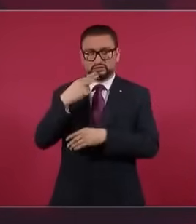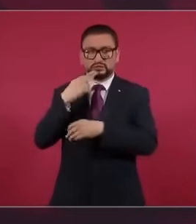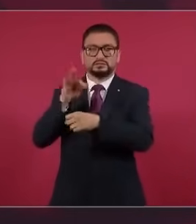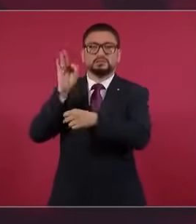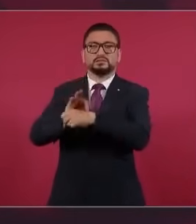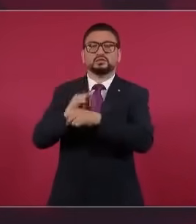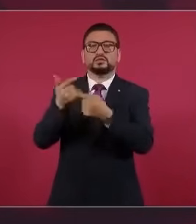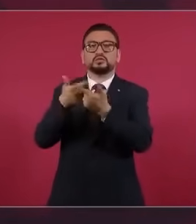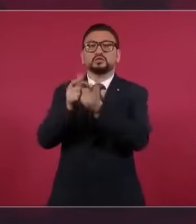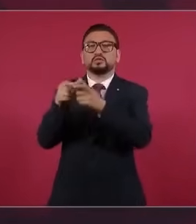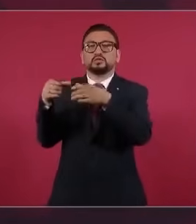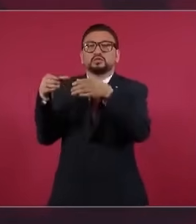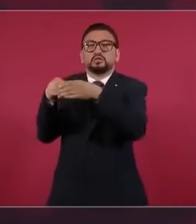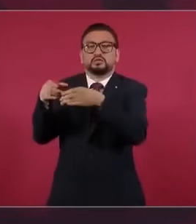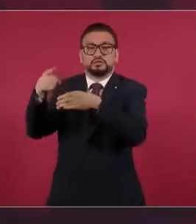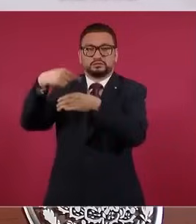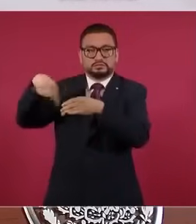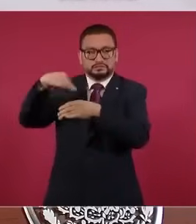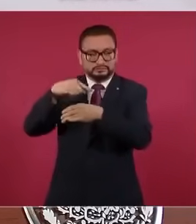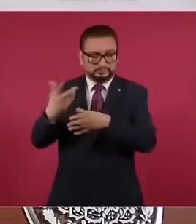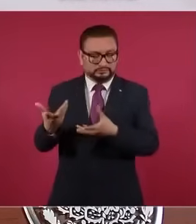beneficio de una minoría rapaz.